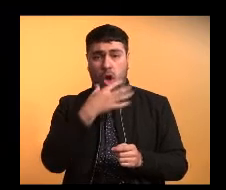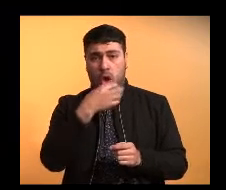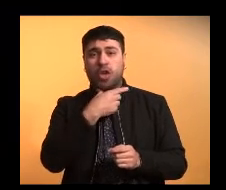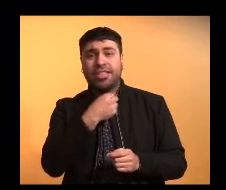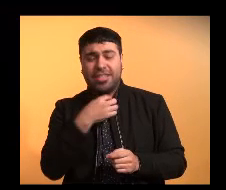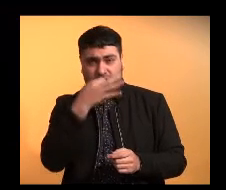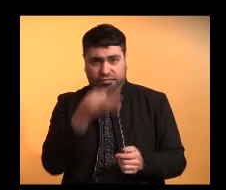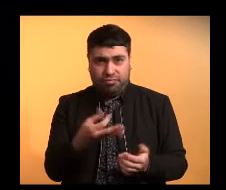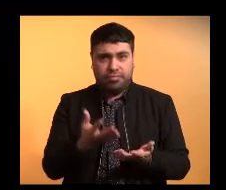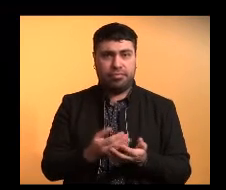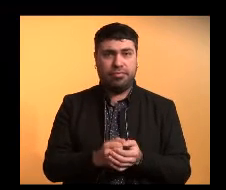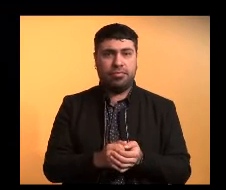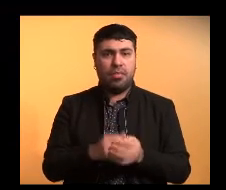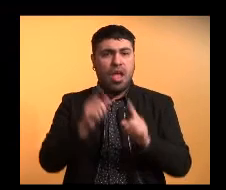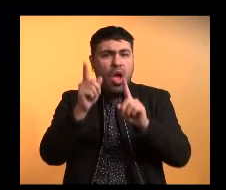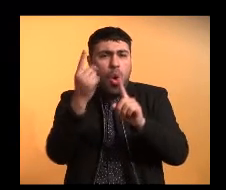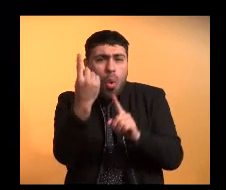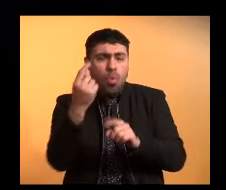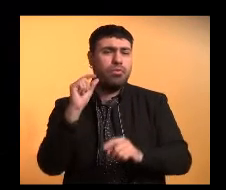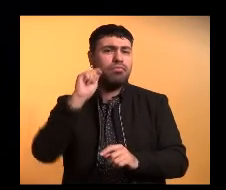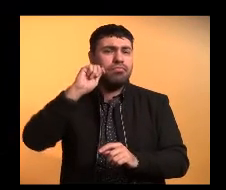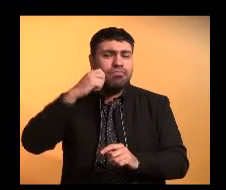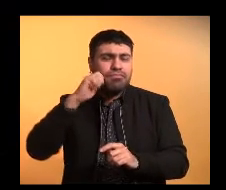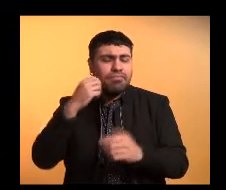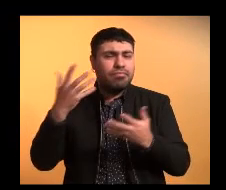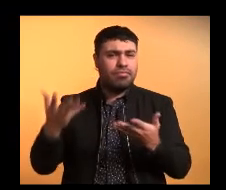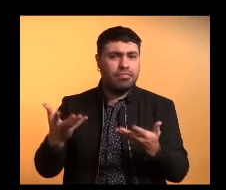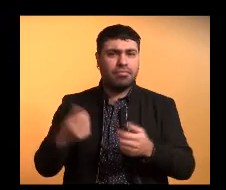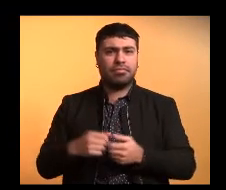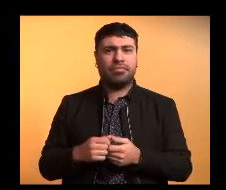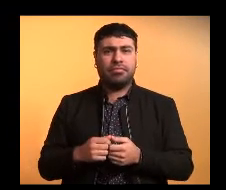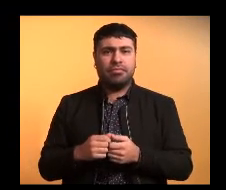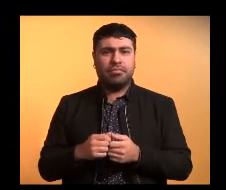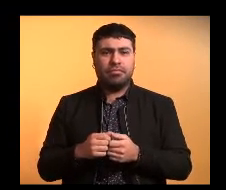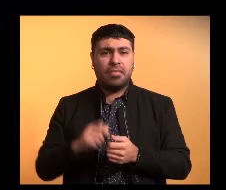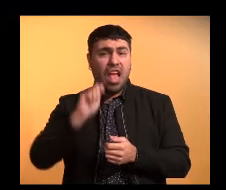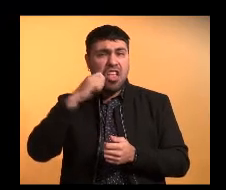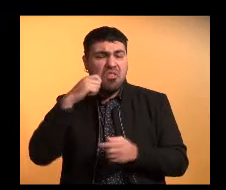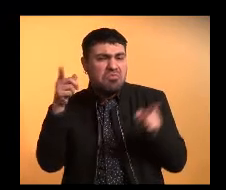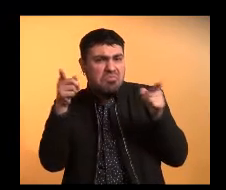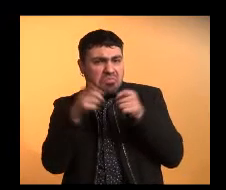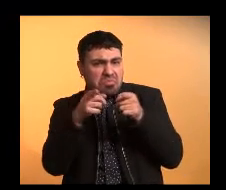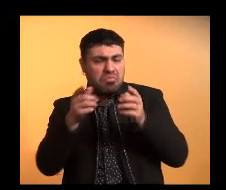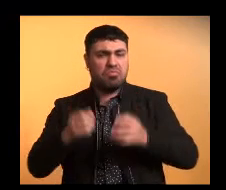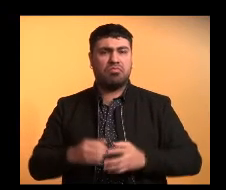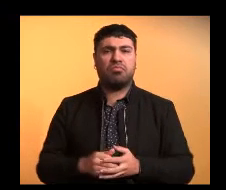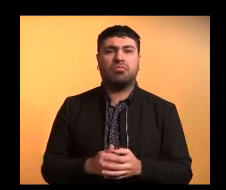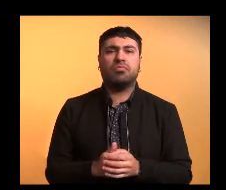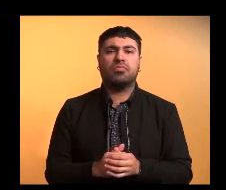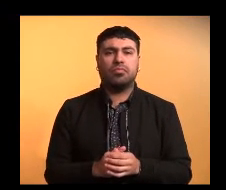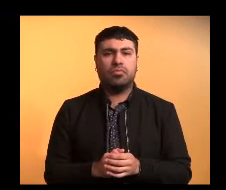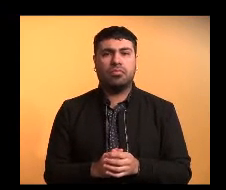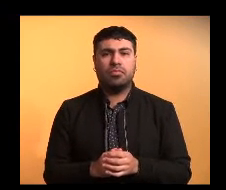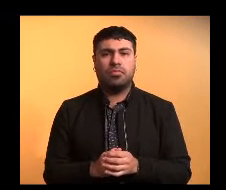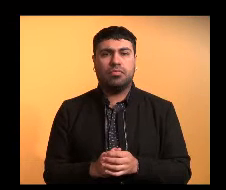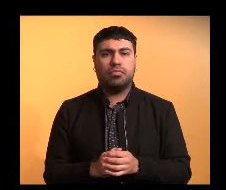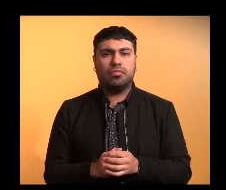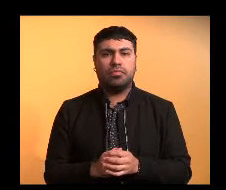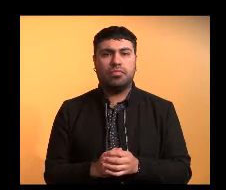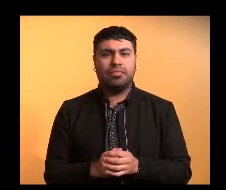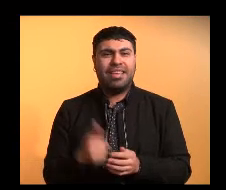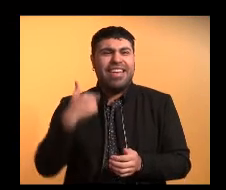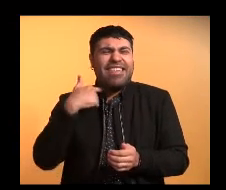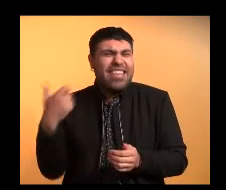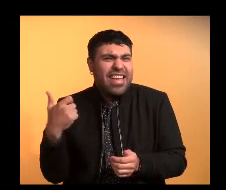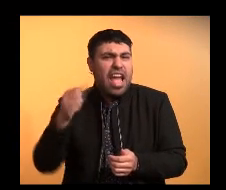presentación, y una definición bien corta con algunos aspectos que están relacionados con lo que